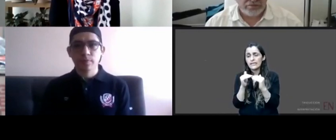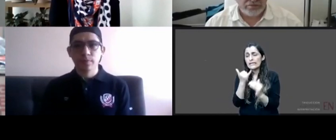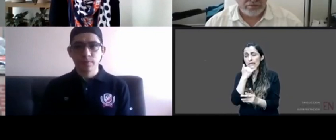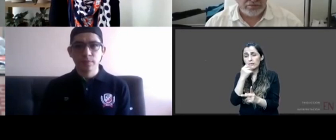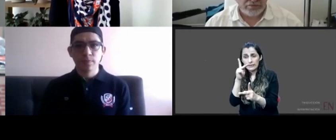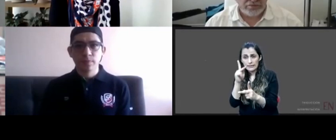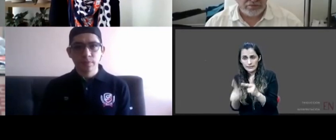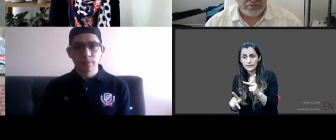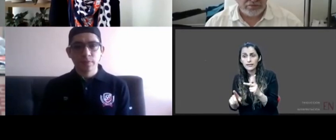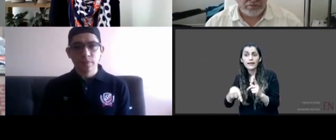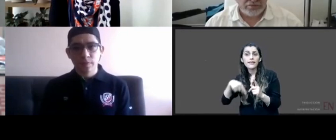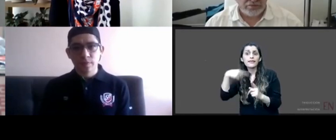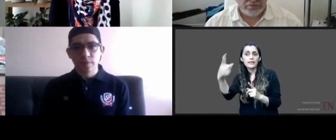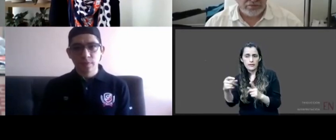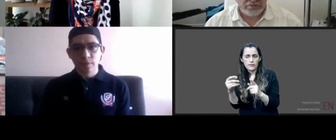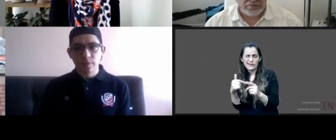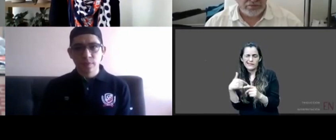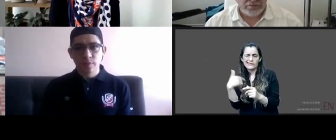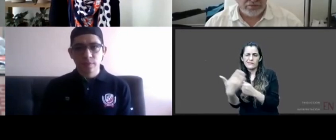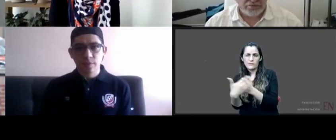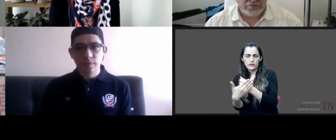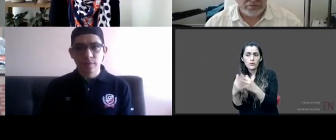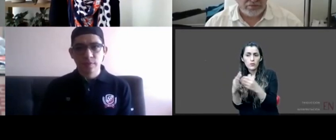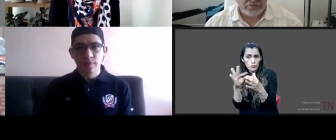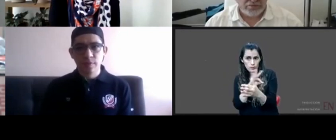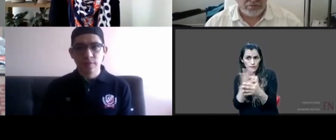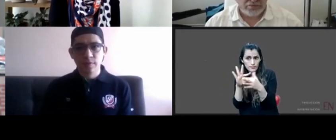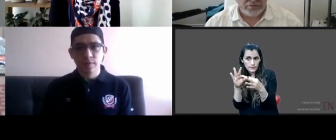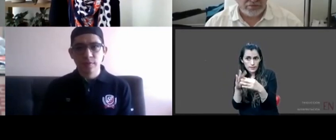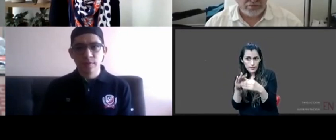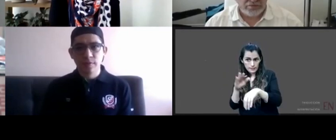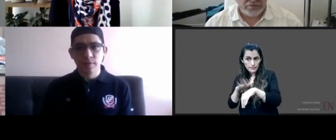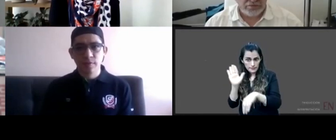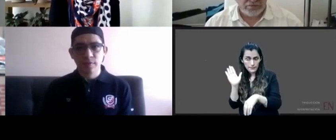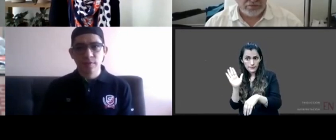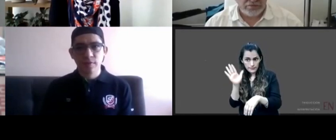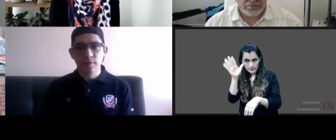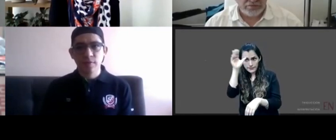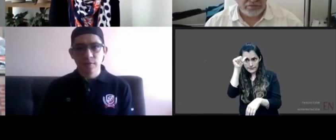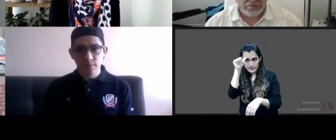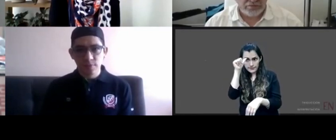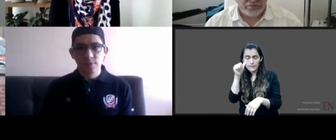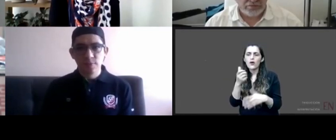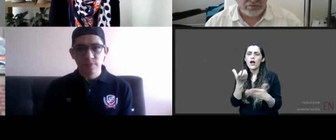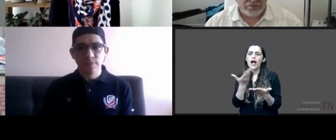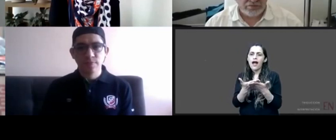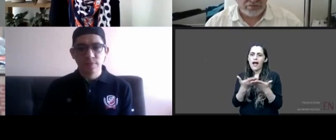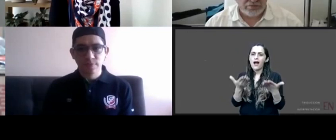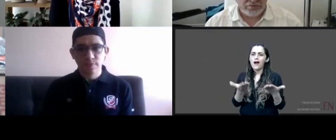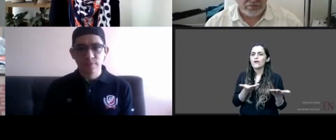parte. Y para eso también vamos a escuchar ahora a